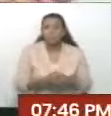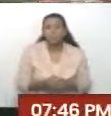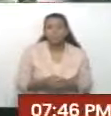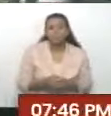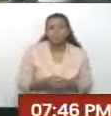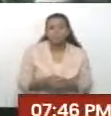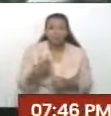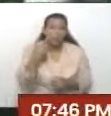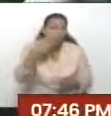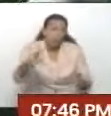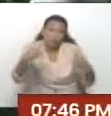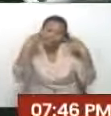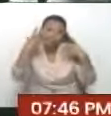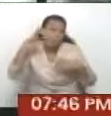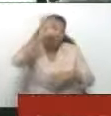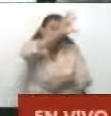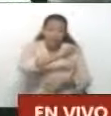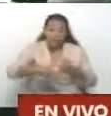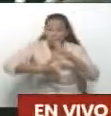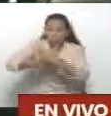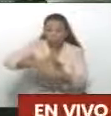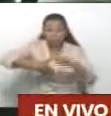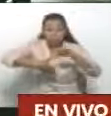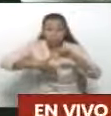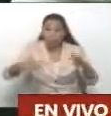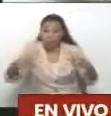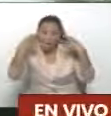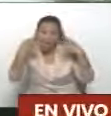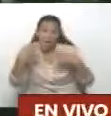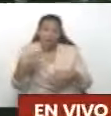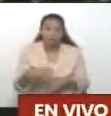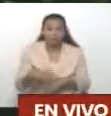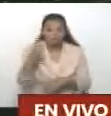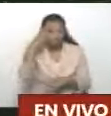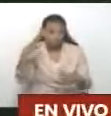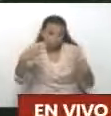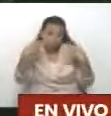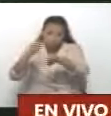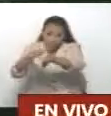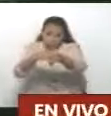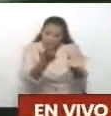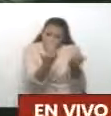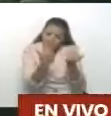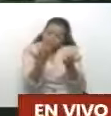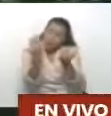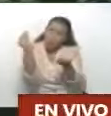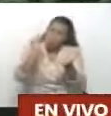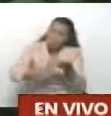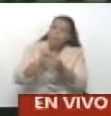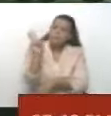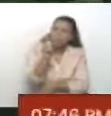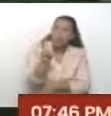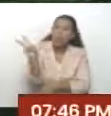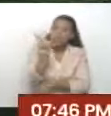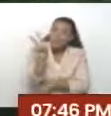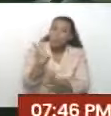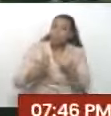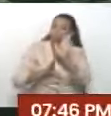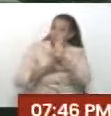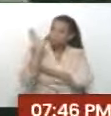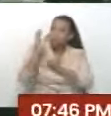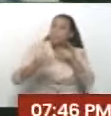o donde me vean, porque nos ven, queridos hermanos y hermanas, Venezuela se puso de